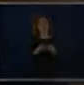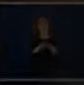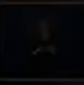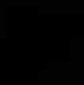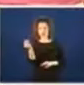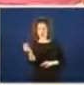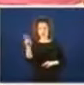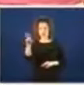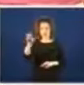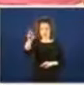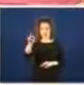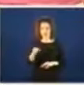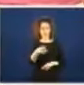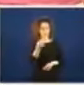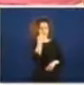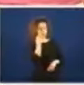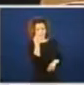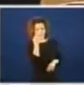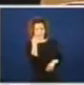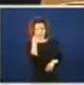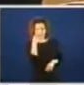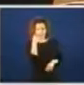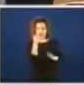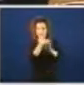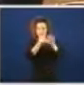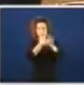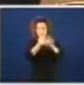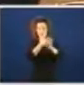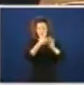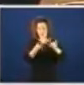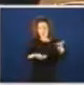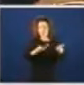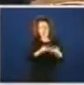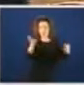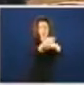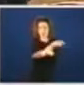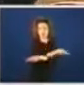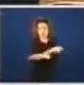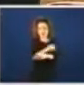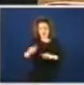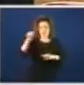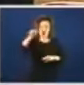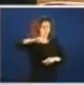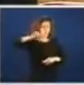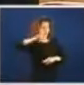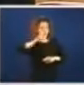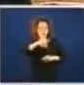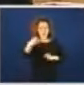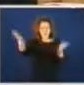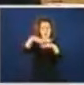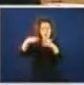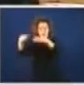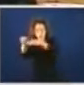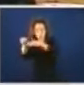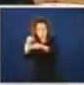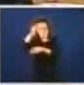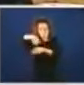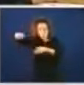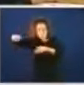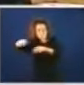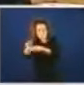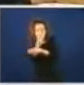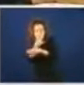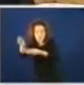grazas Mire, dado que falado a moción de censura De pontarias en pontarias Non hai transfugas E vostedes ainda non expulsaron Aos